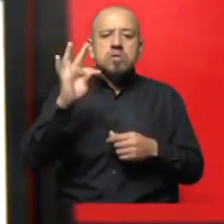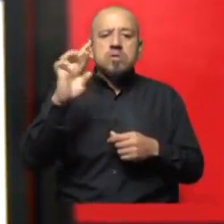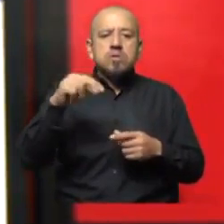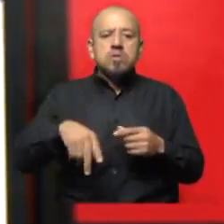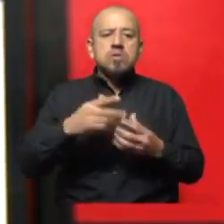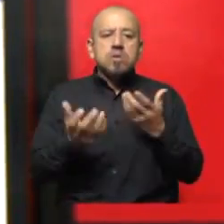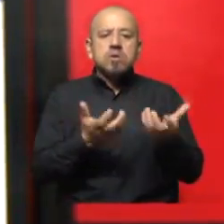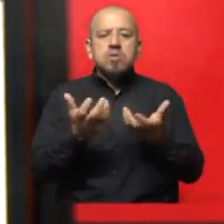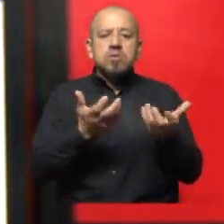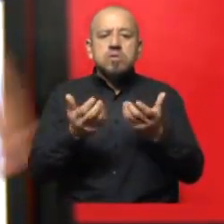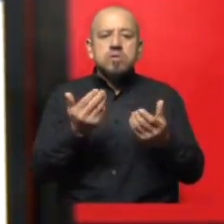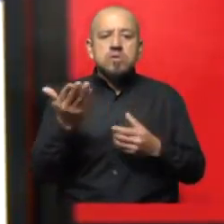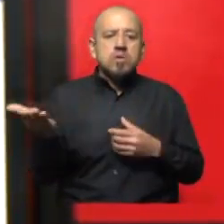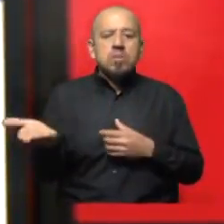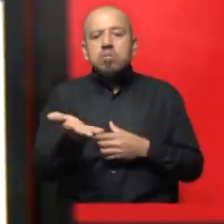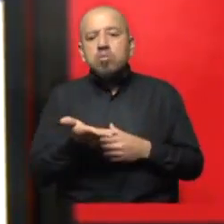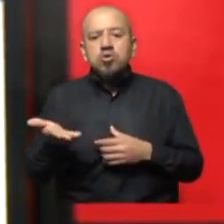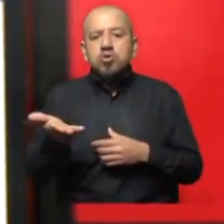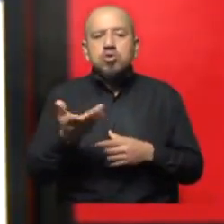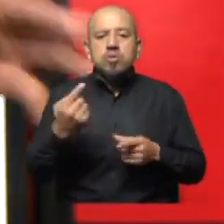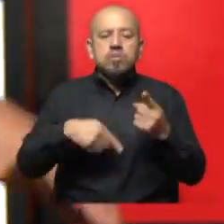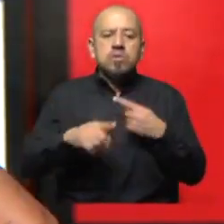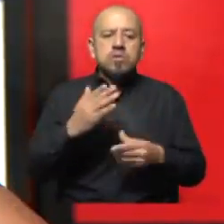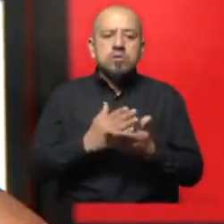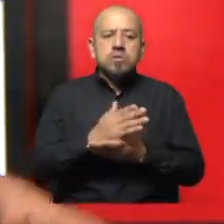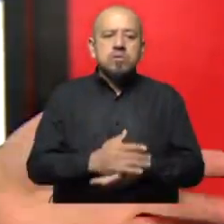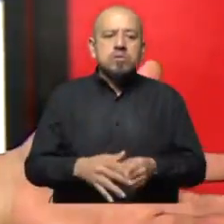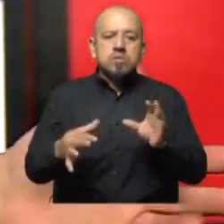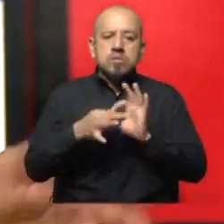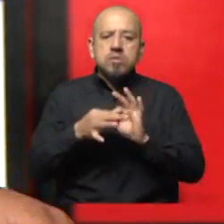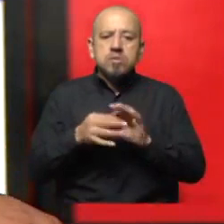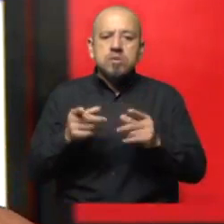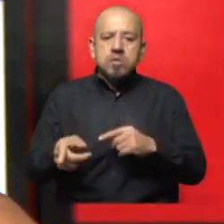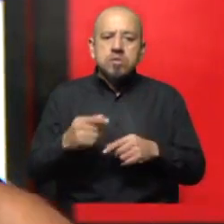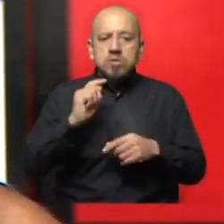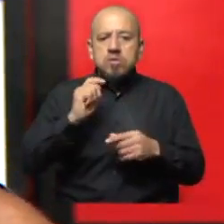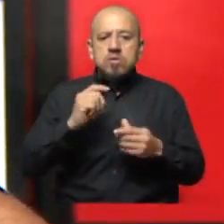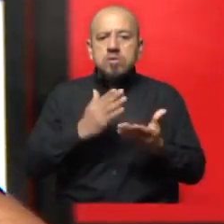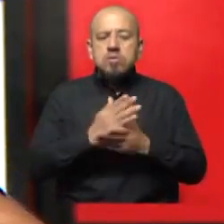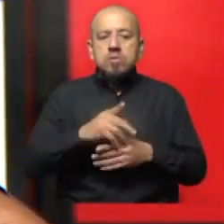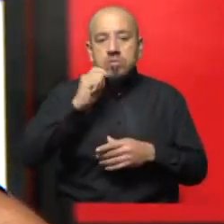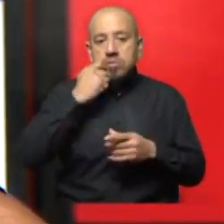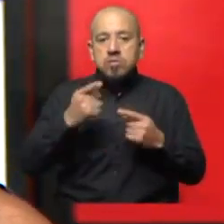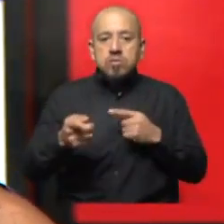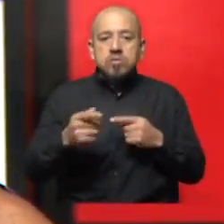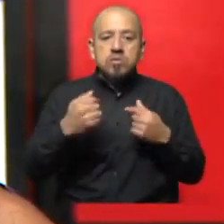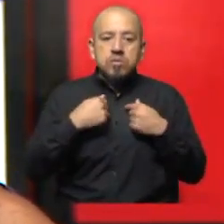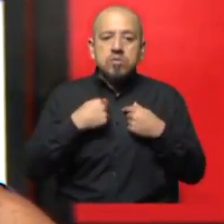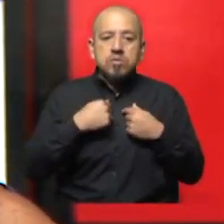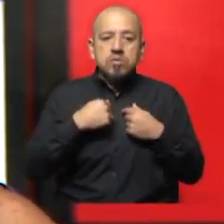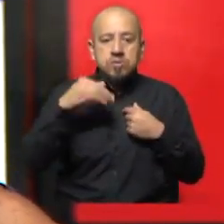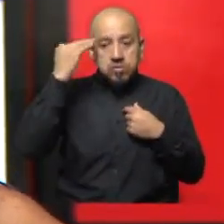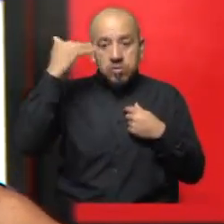y después terminé de moxos pero siempre como conectado con el rubro siempre me gustó mucho y después con mi profesor de